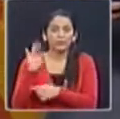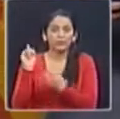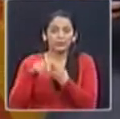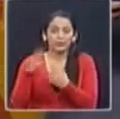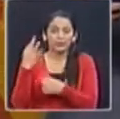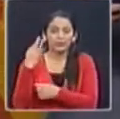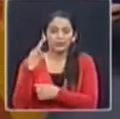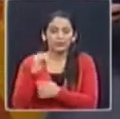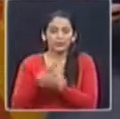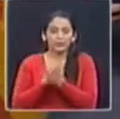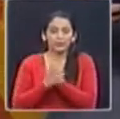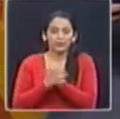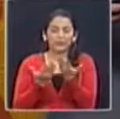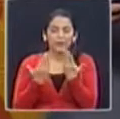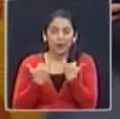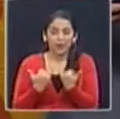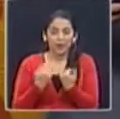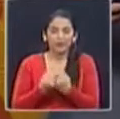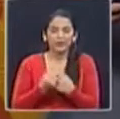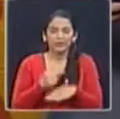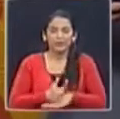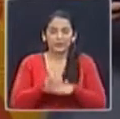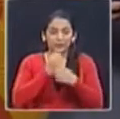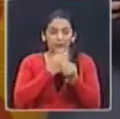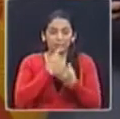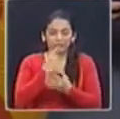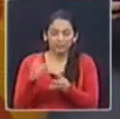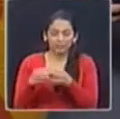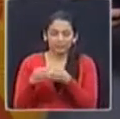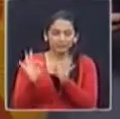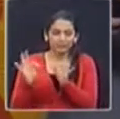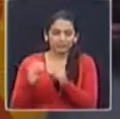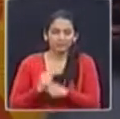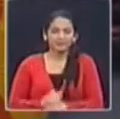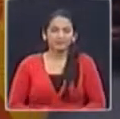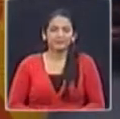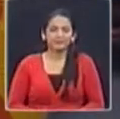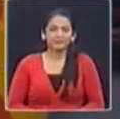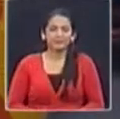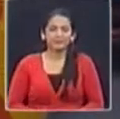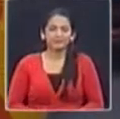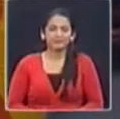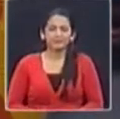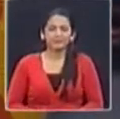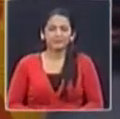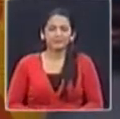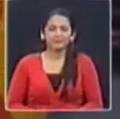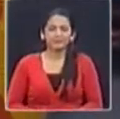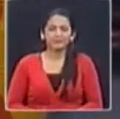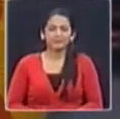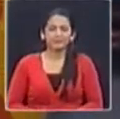auditorio del Ecuafútbol. Este certamen entrega dos cupos a los Juegos Olímpicos de la Juventud.